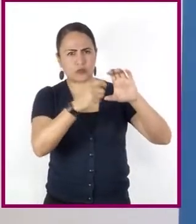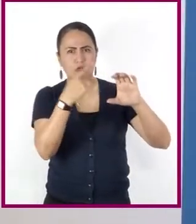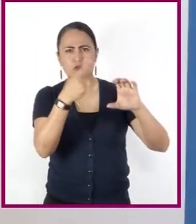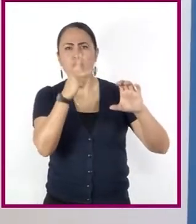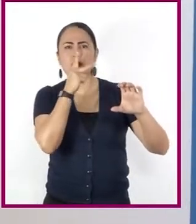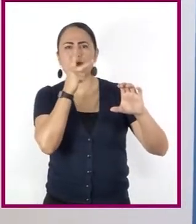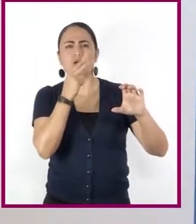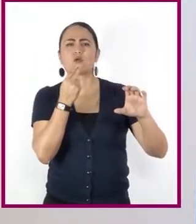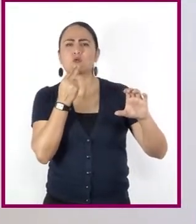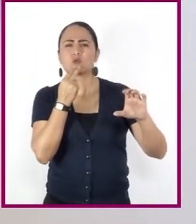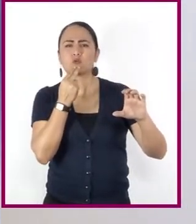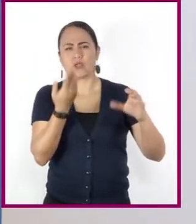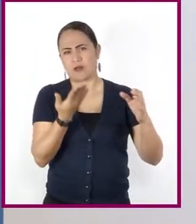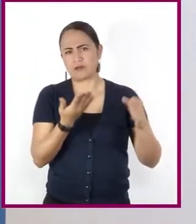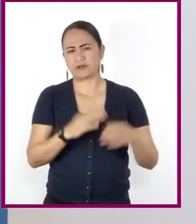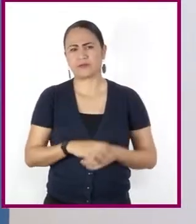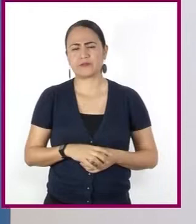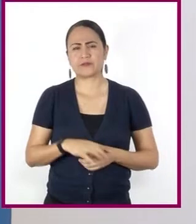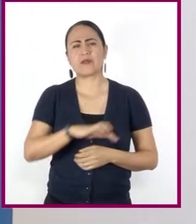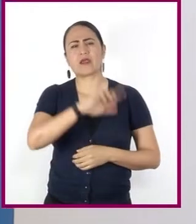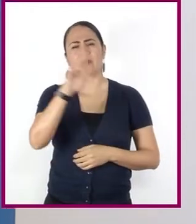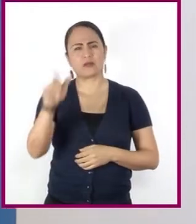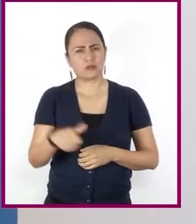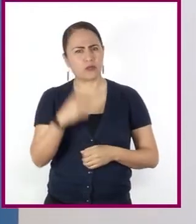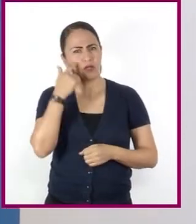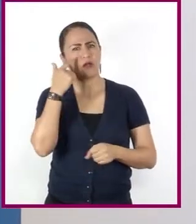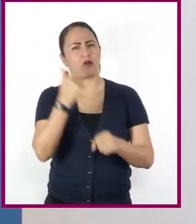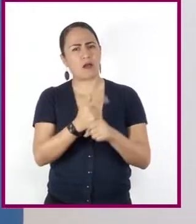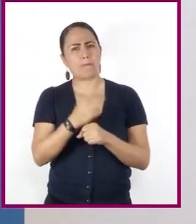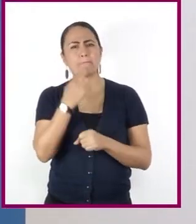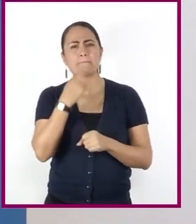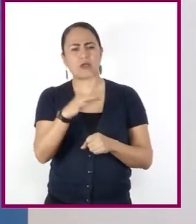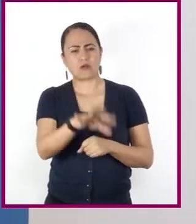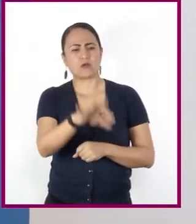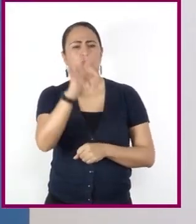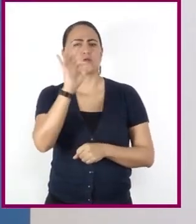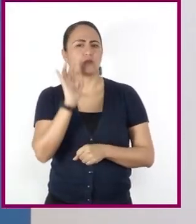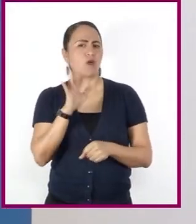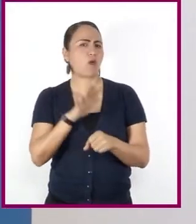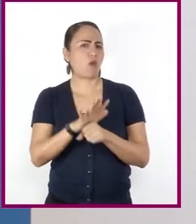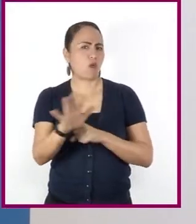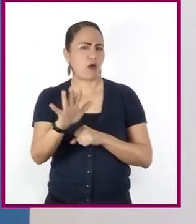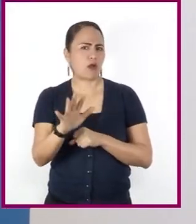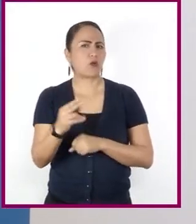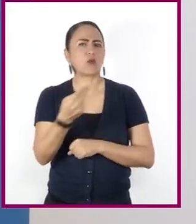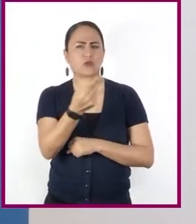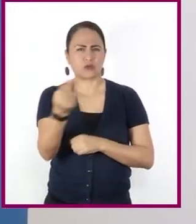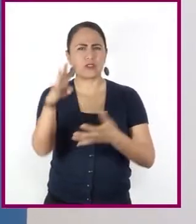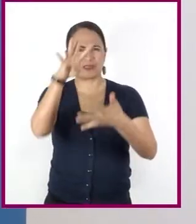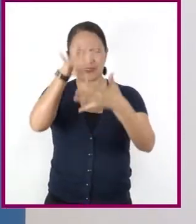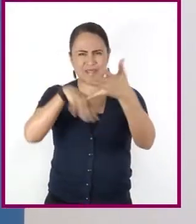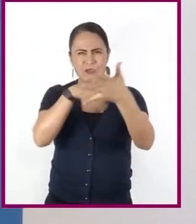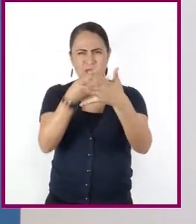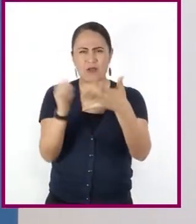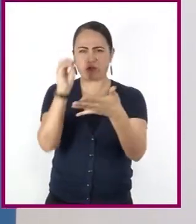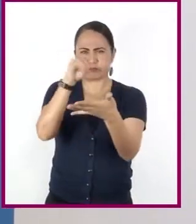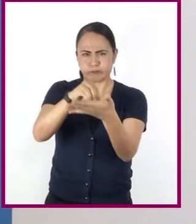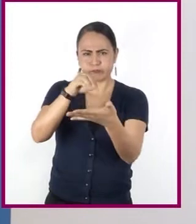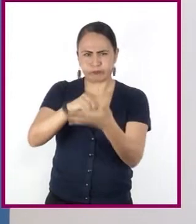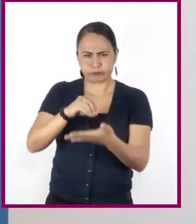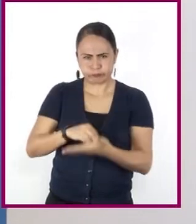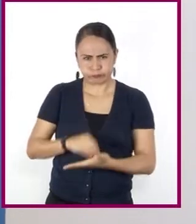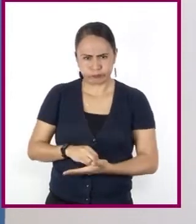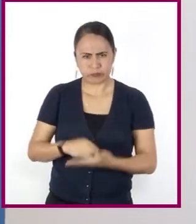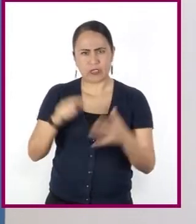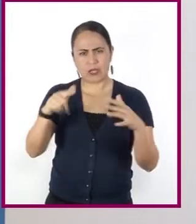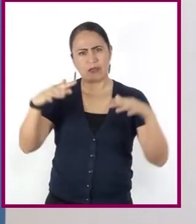papá y así identificar cuál es la mejor opción. Completen la siguiente tabla convirtiendo la medida de